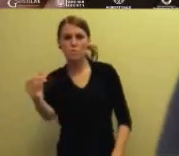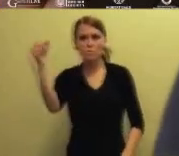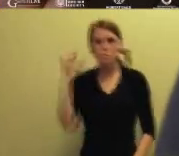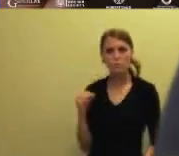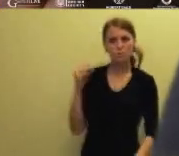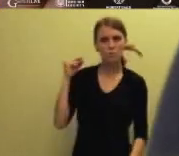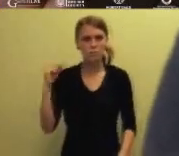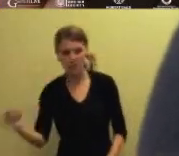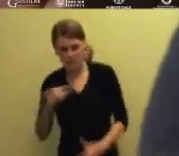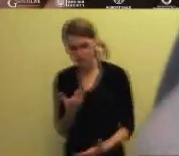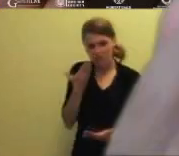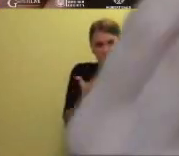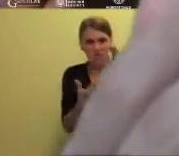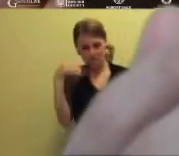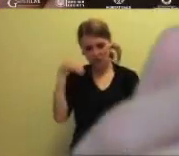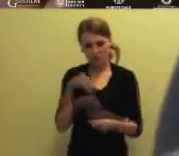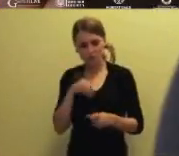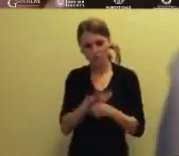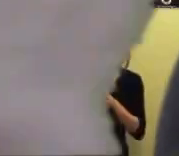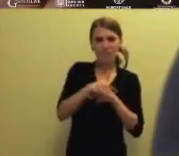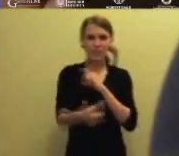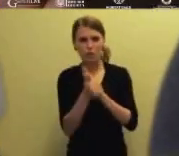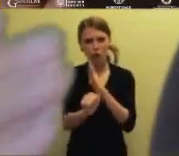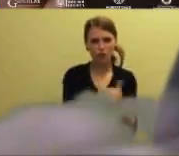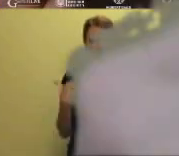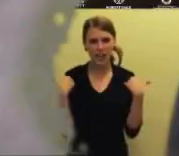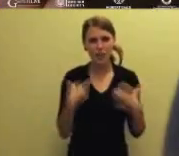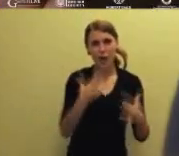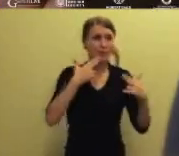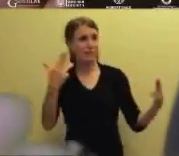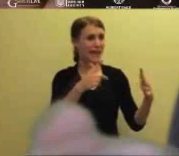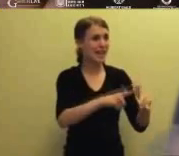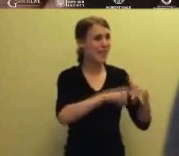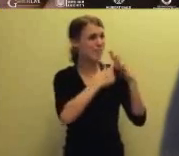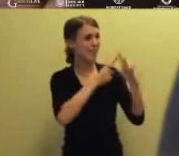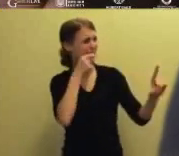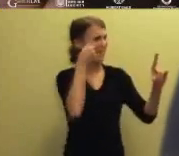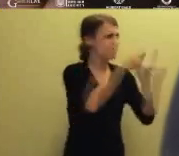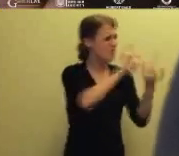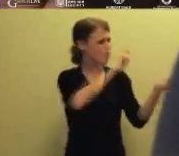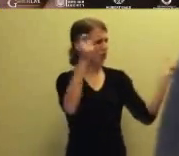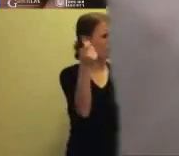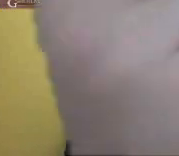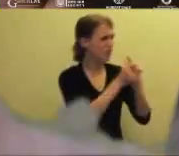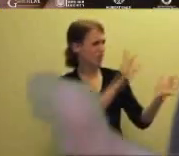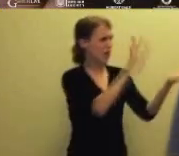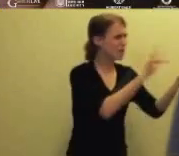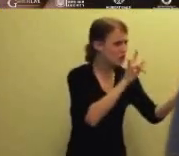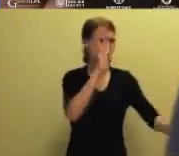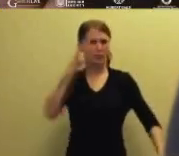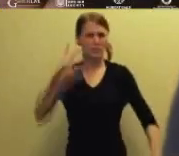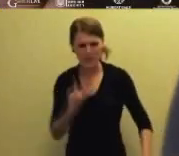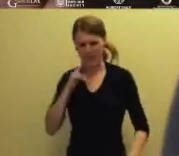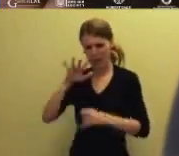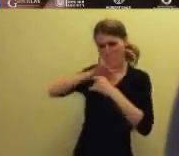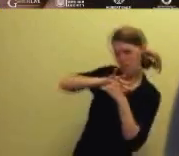estética es bueno que la película está hecha completamente el lenguaje de sordomudos es decir no tiene registro de voz